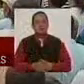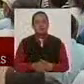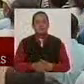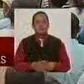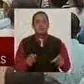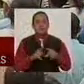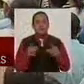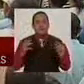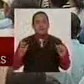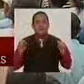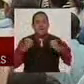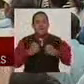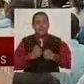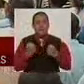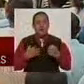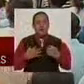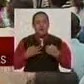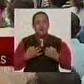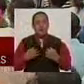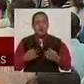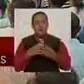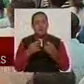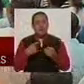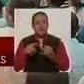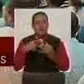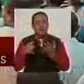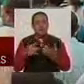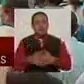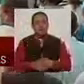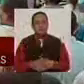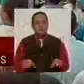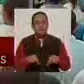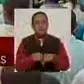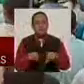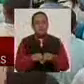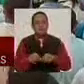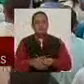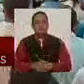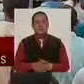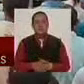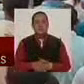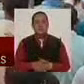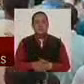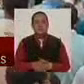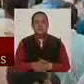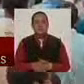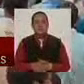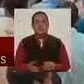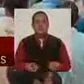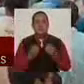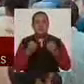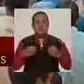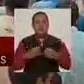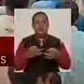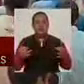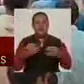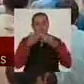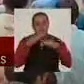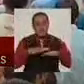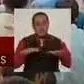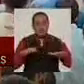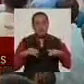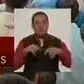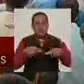abrigo, ropa, prendas de vestir, calzado para los más pequeños de